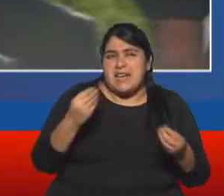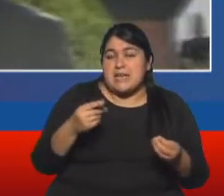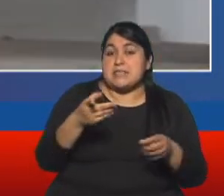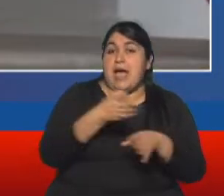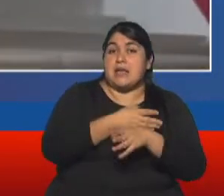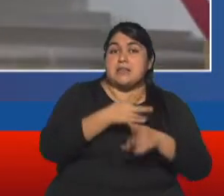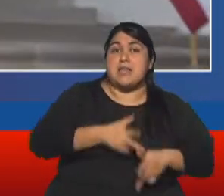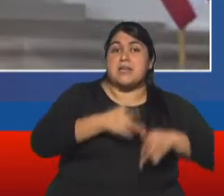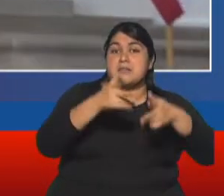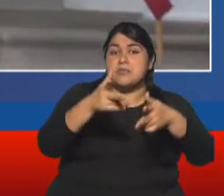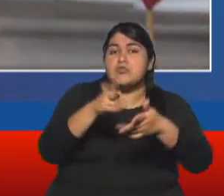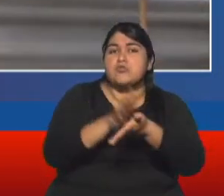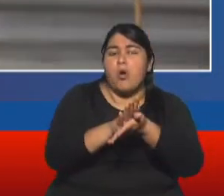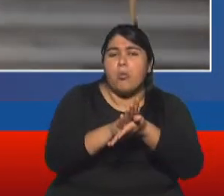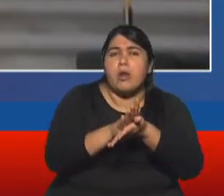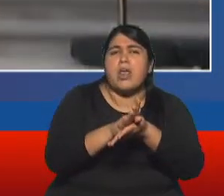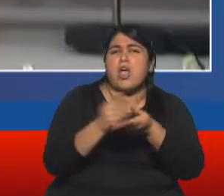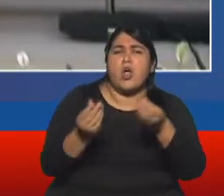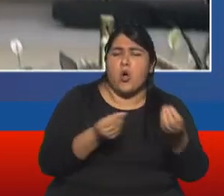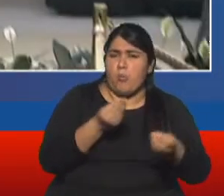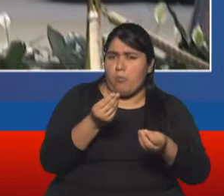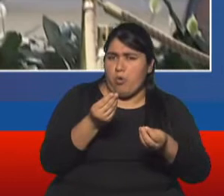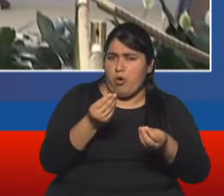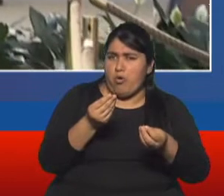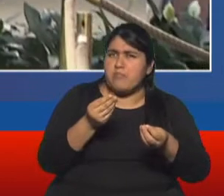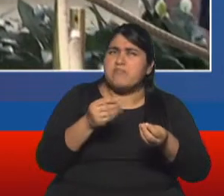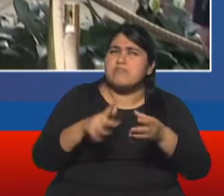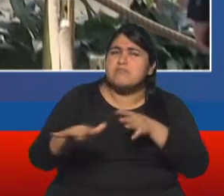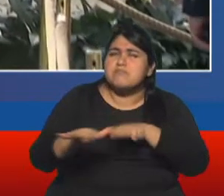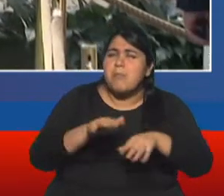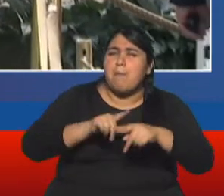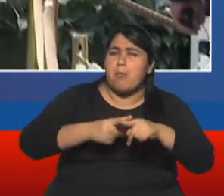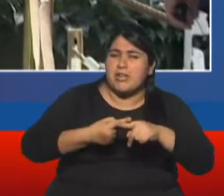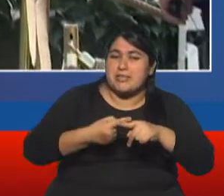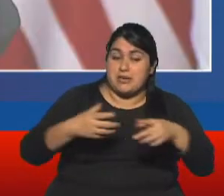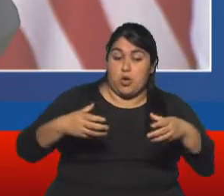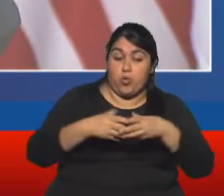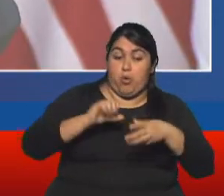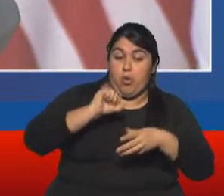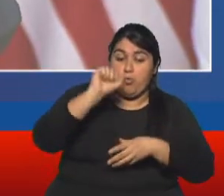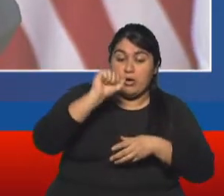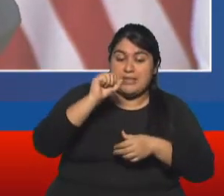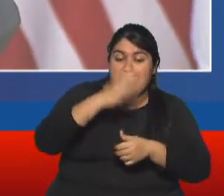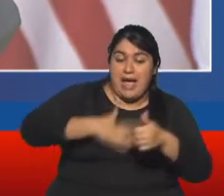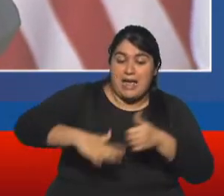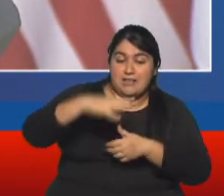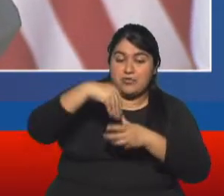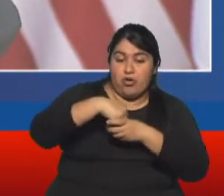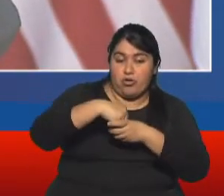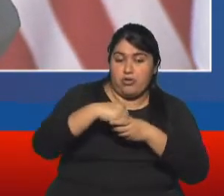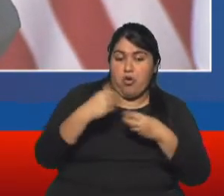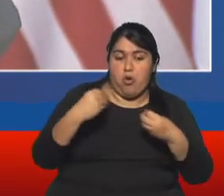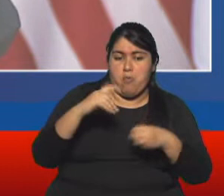antes sobre, bueno, pero cómo se traduce la acción política de un partido denominado comunista en un entorno de capitalismo ultra